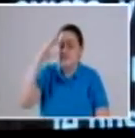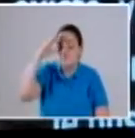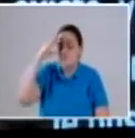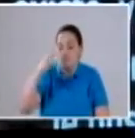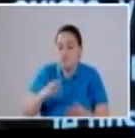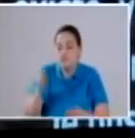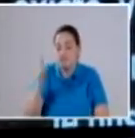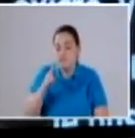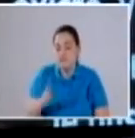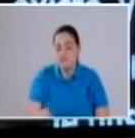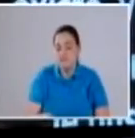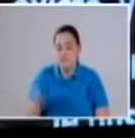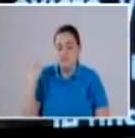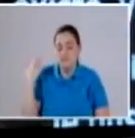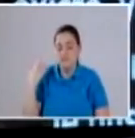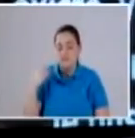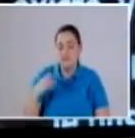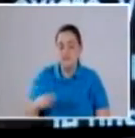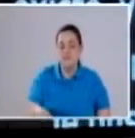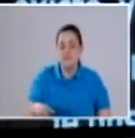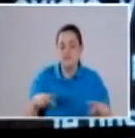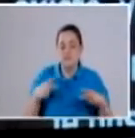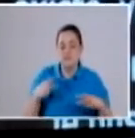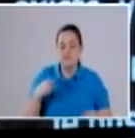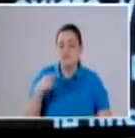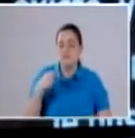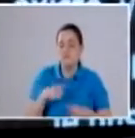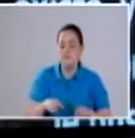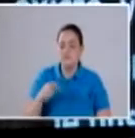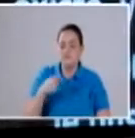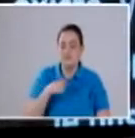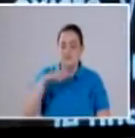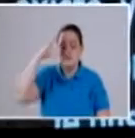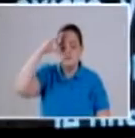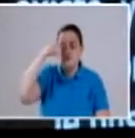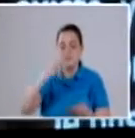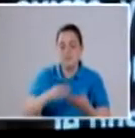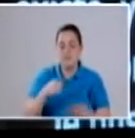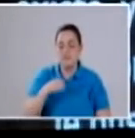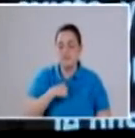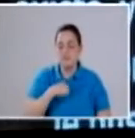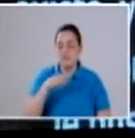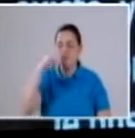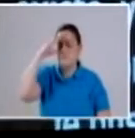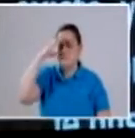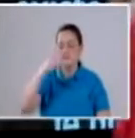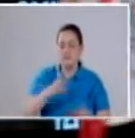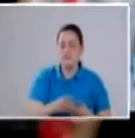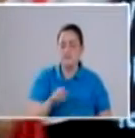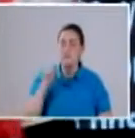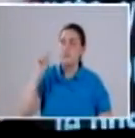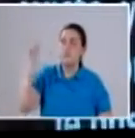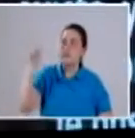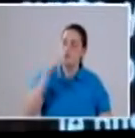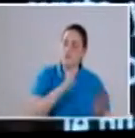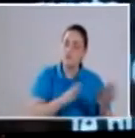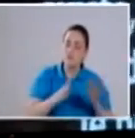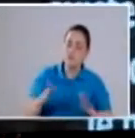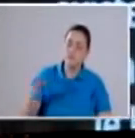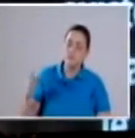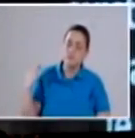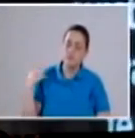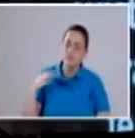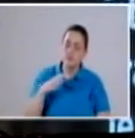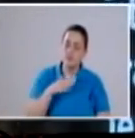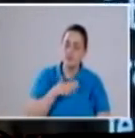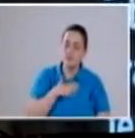Pero te creo, Señor, te creo. Yo creo que tus planes para mí son de bienestar y no de destrucción. Yo